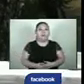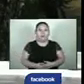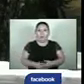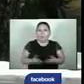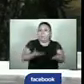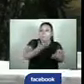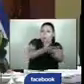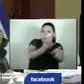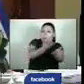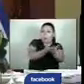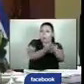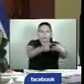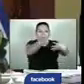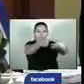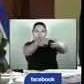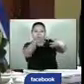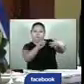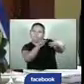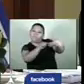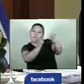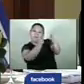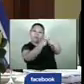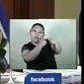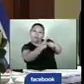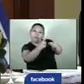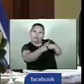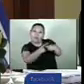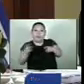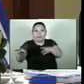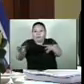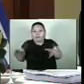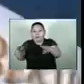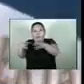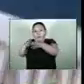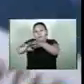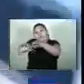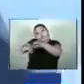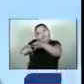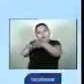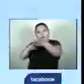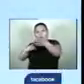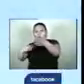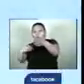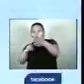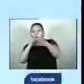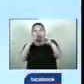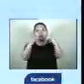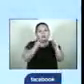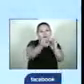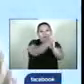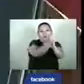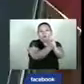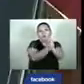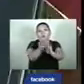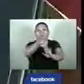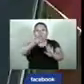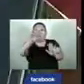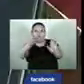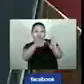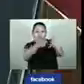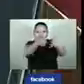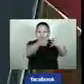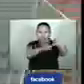propuestas de las reformas a la Constitución que plantea el equipo ad hoc es modificar el artículo 32 de la Carta Magna,